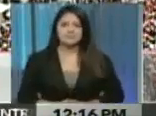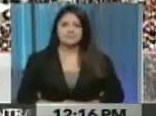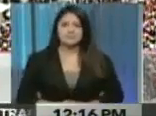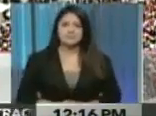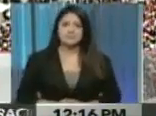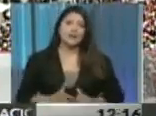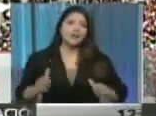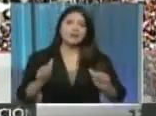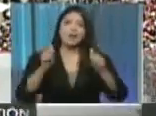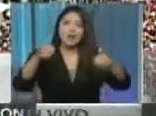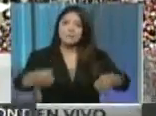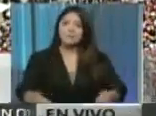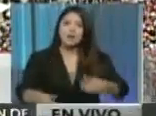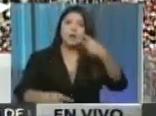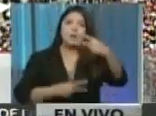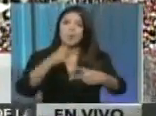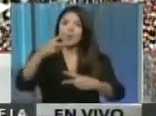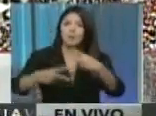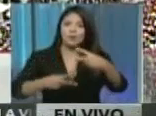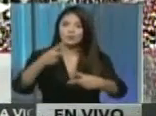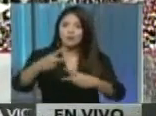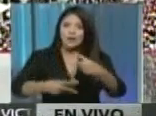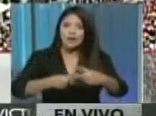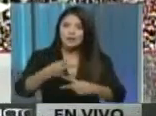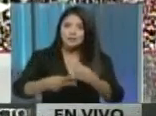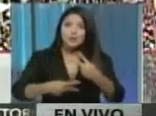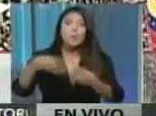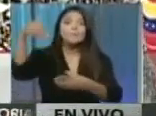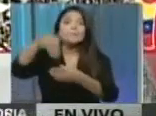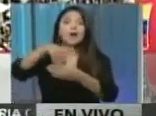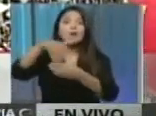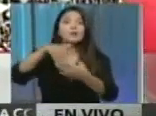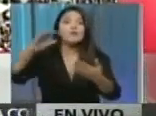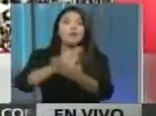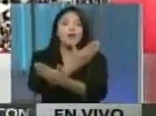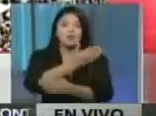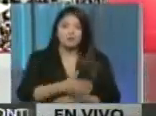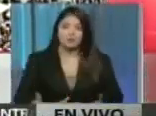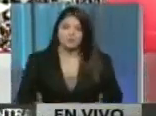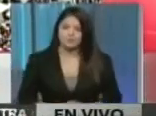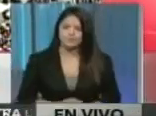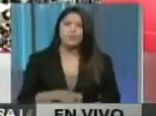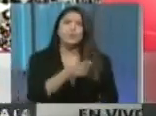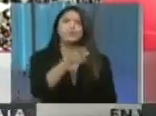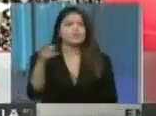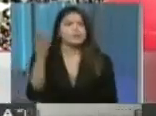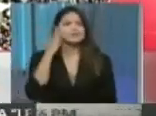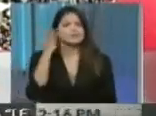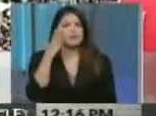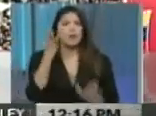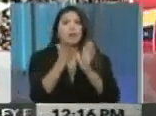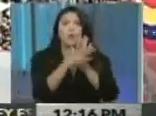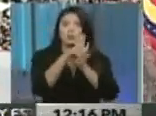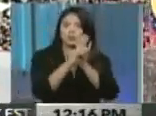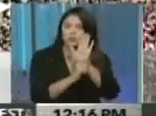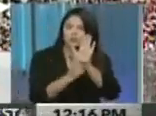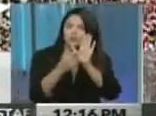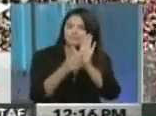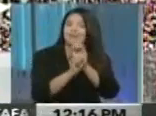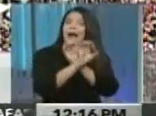el inicio del proceso para un referéndum. Ustedes saben, la Constitución es muy